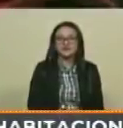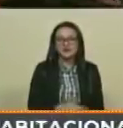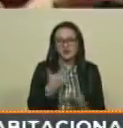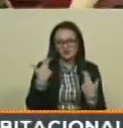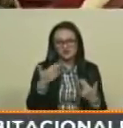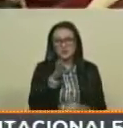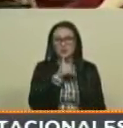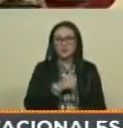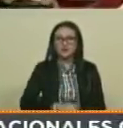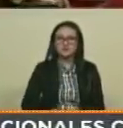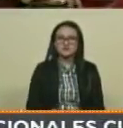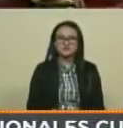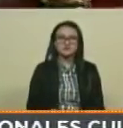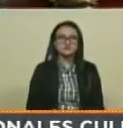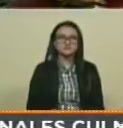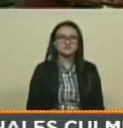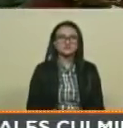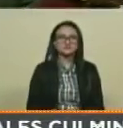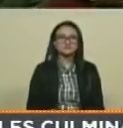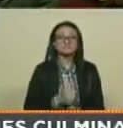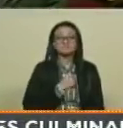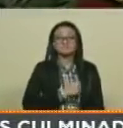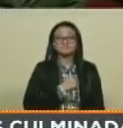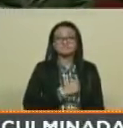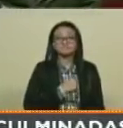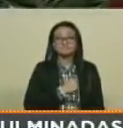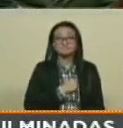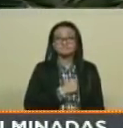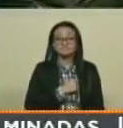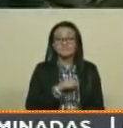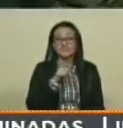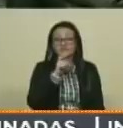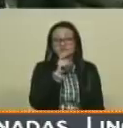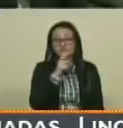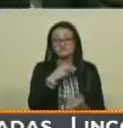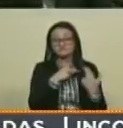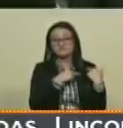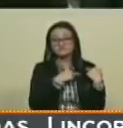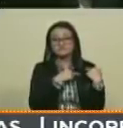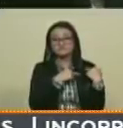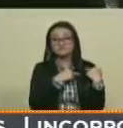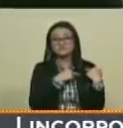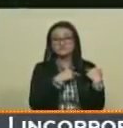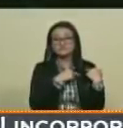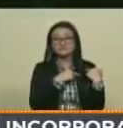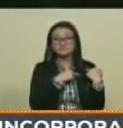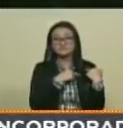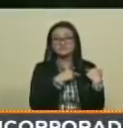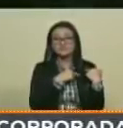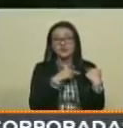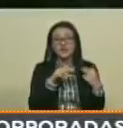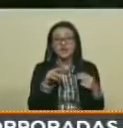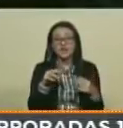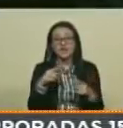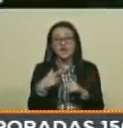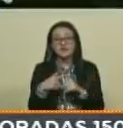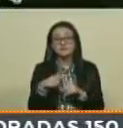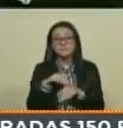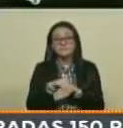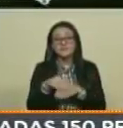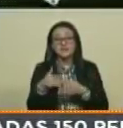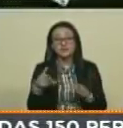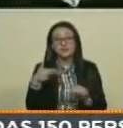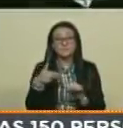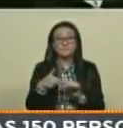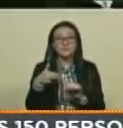inocente? Y lamentablemente la mano que mecía la cuna en esta trama fue un exministro de